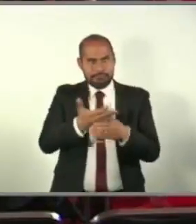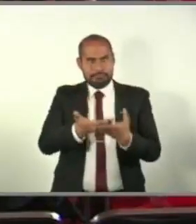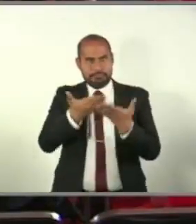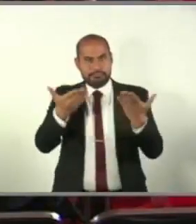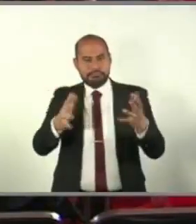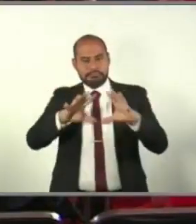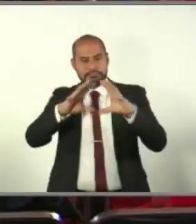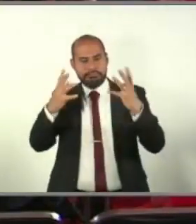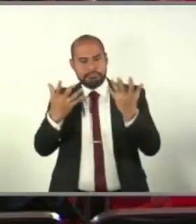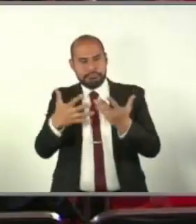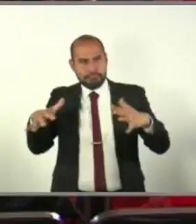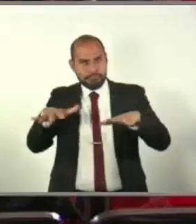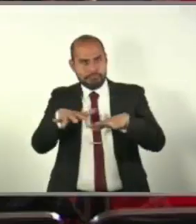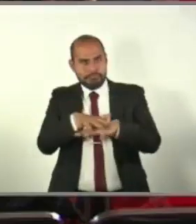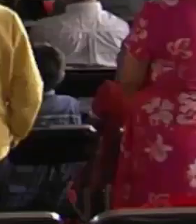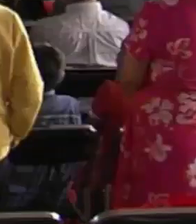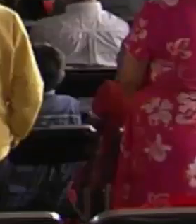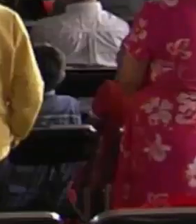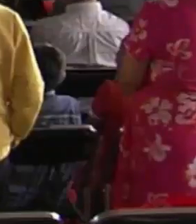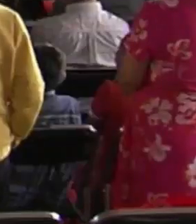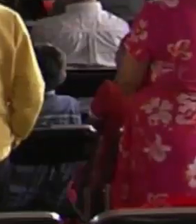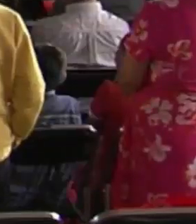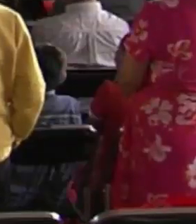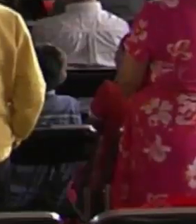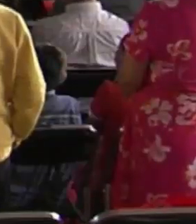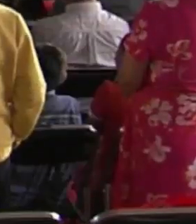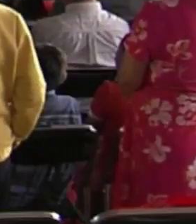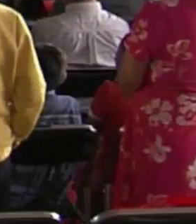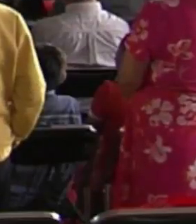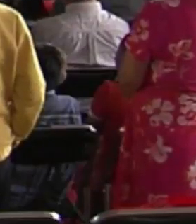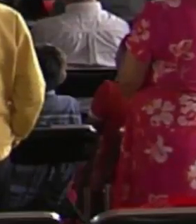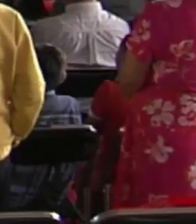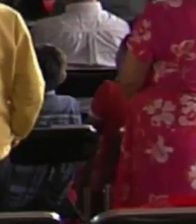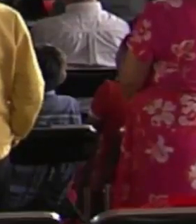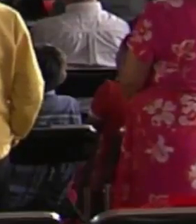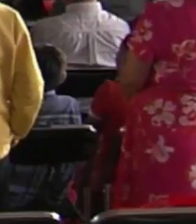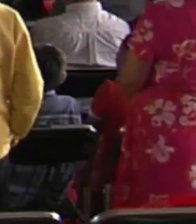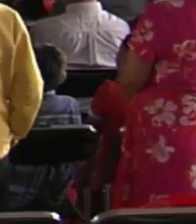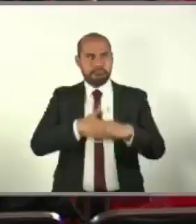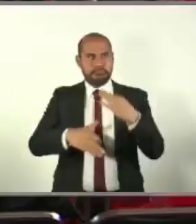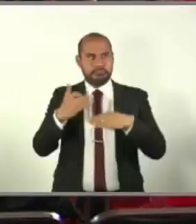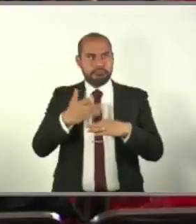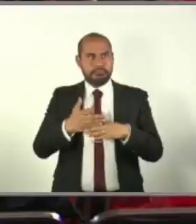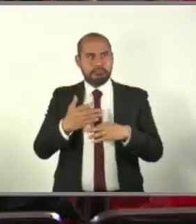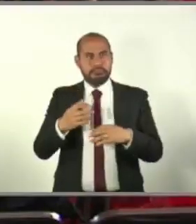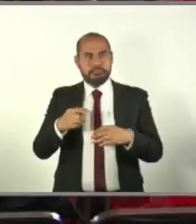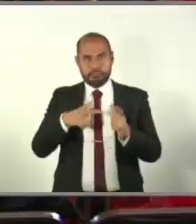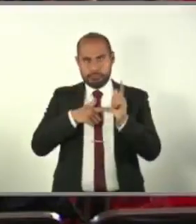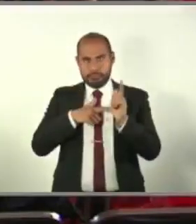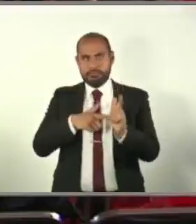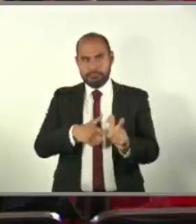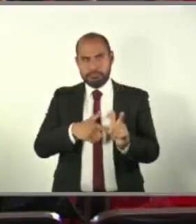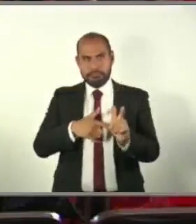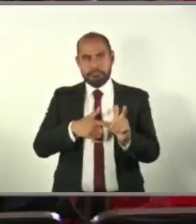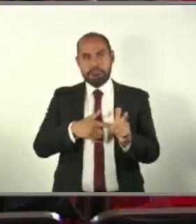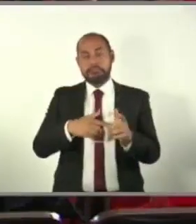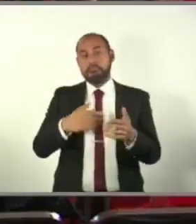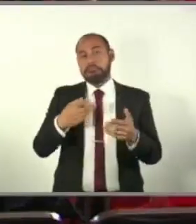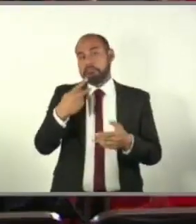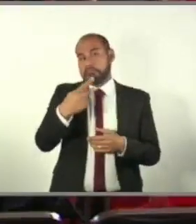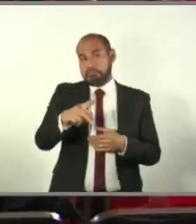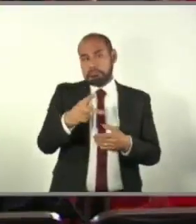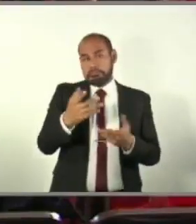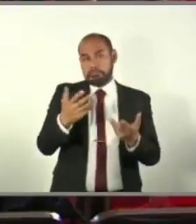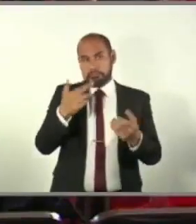mundo desde fe y la justicia. Pedimos a Dios, Padre, Madre, que nos dé la gracia para continuar potenciando sus habilidades